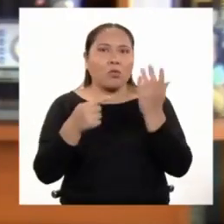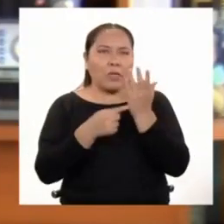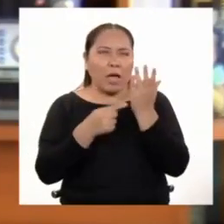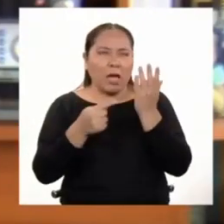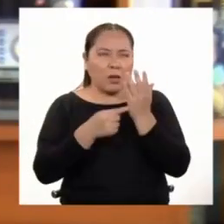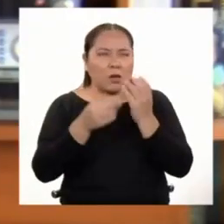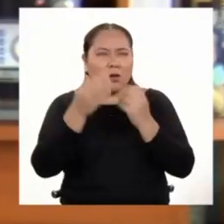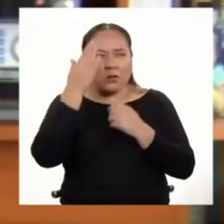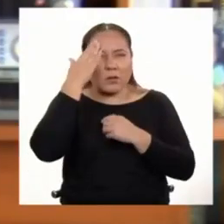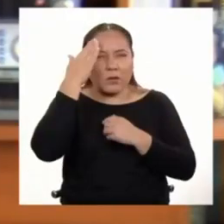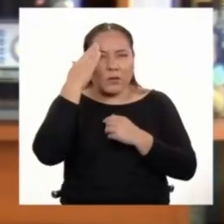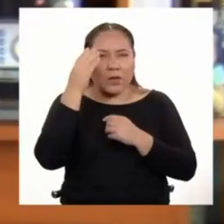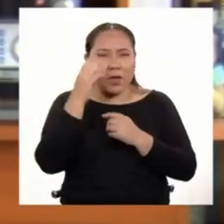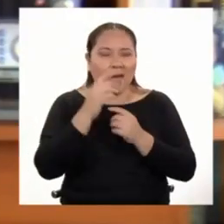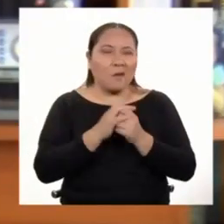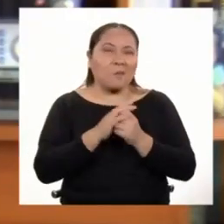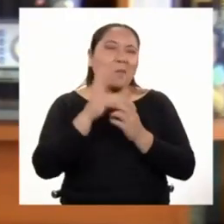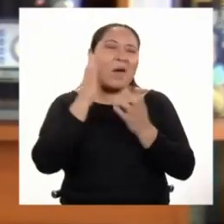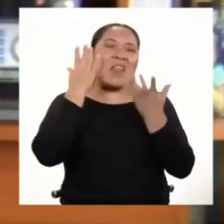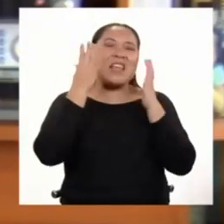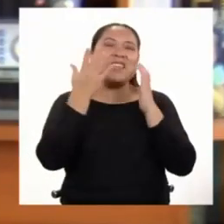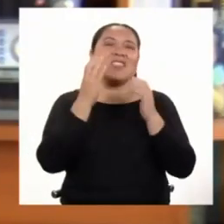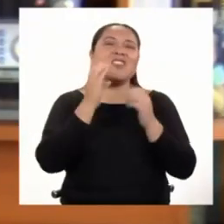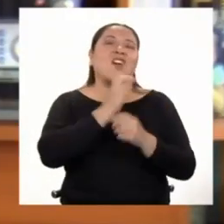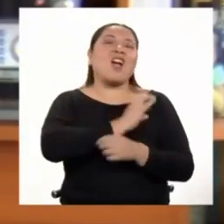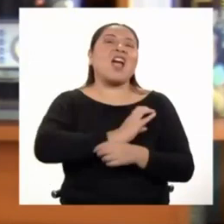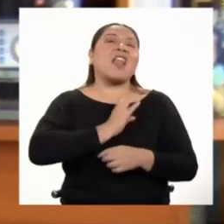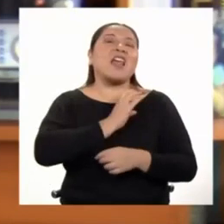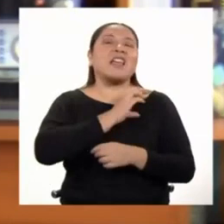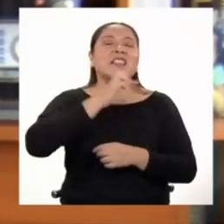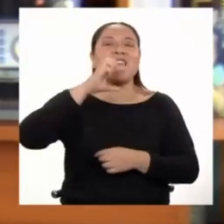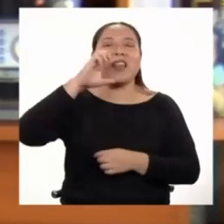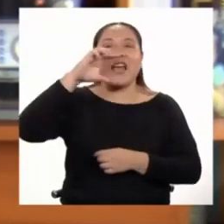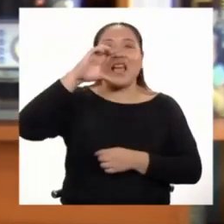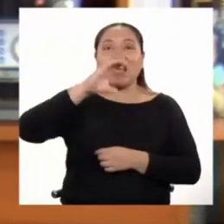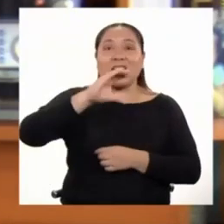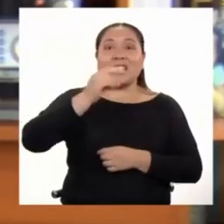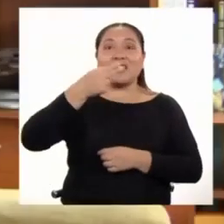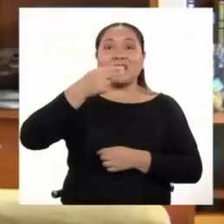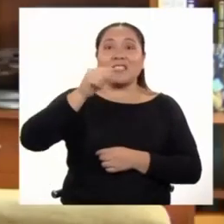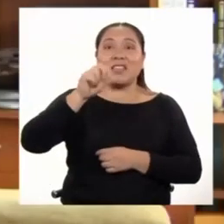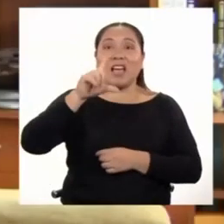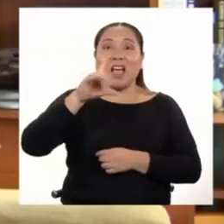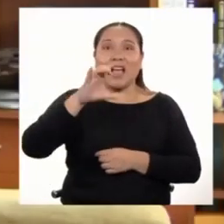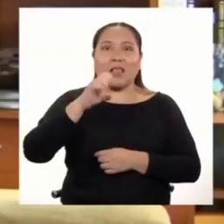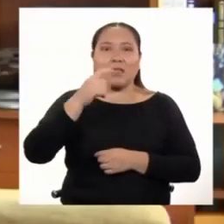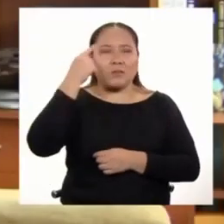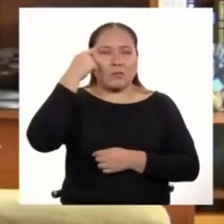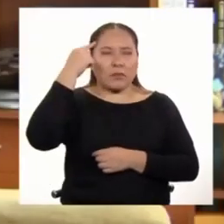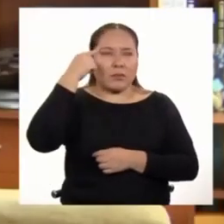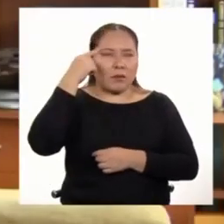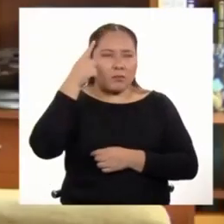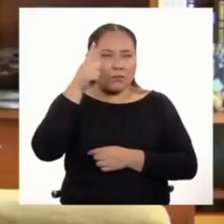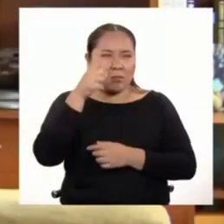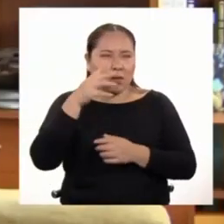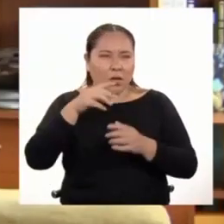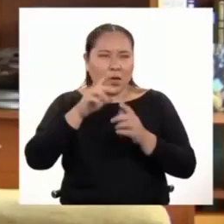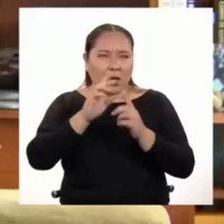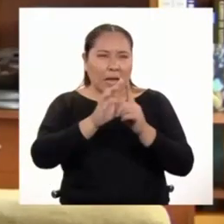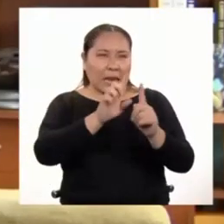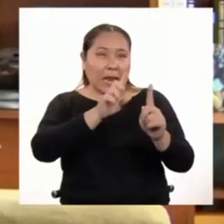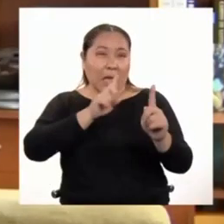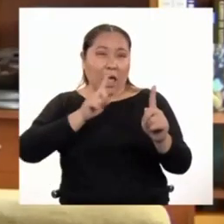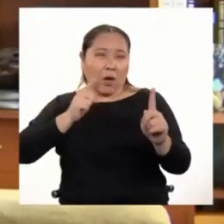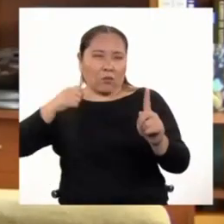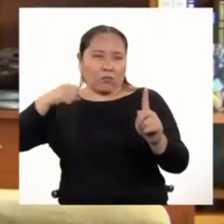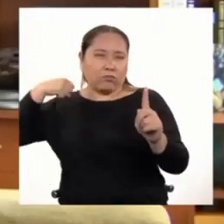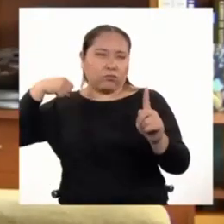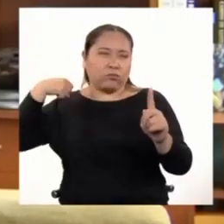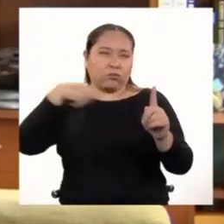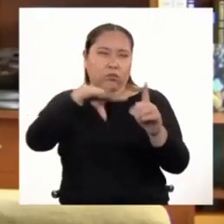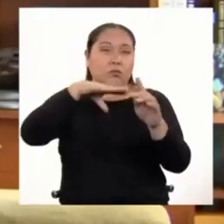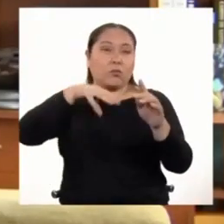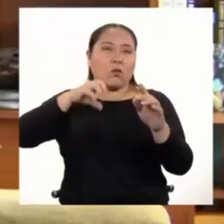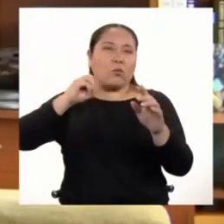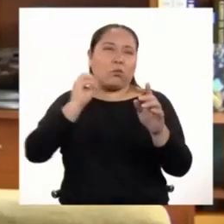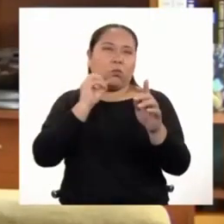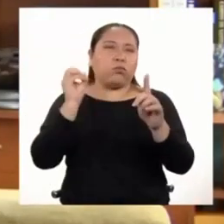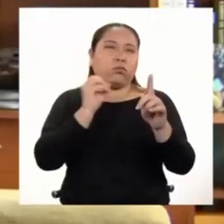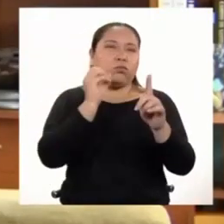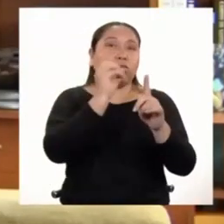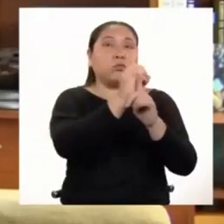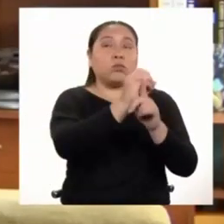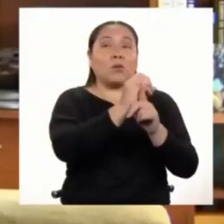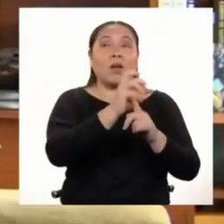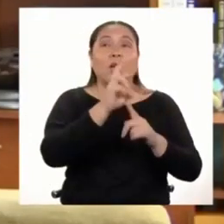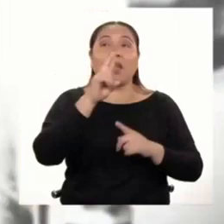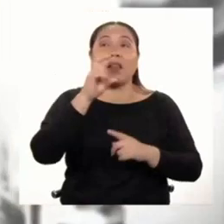pícaro como Chale, cerebral, de muy buen remate, media distancia. Ramón tiene una